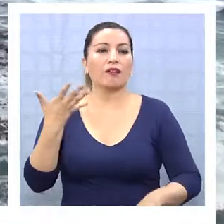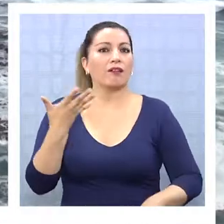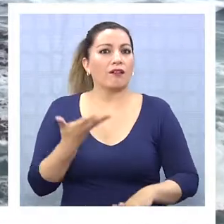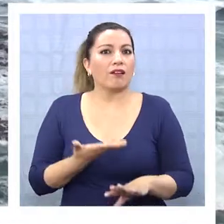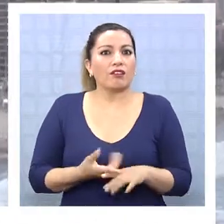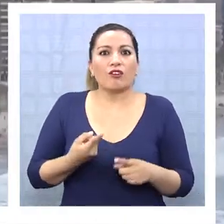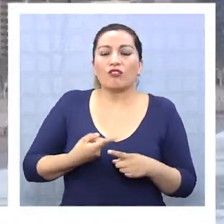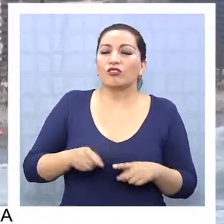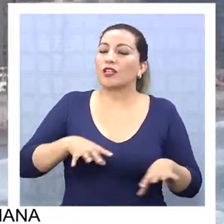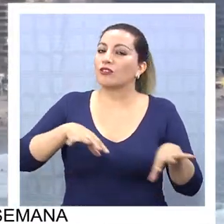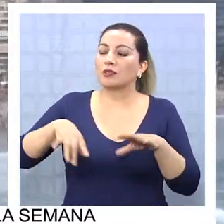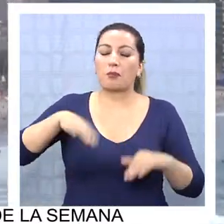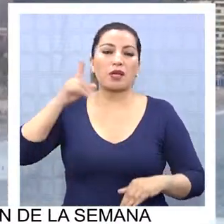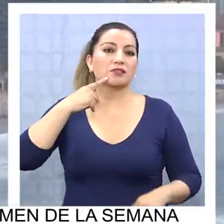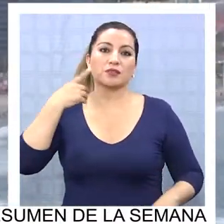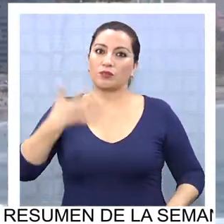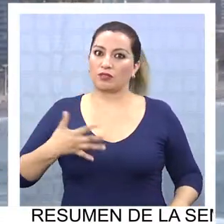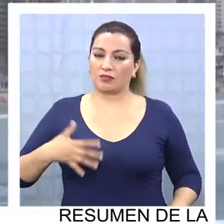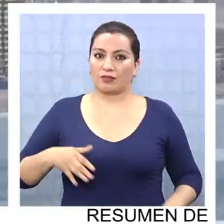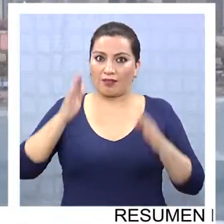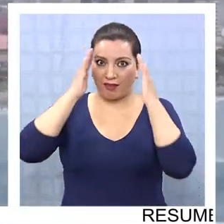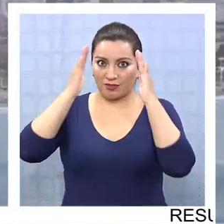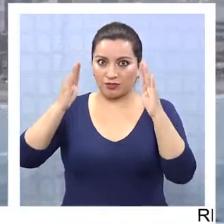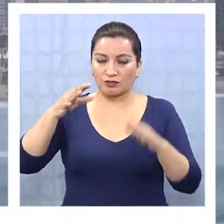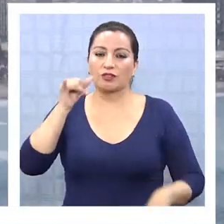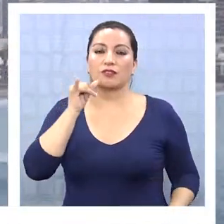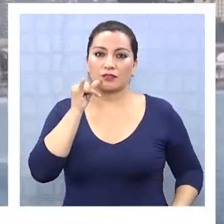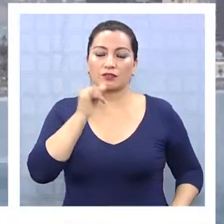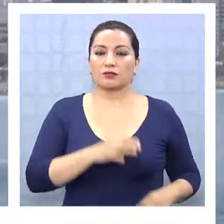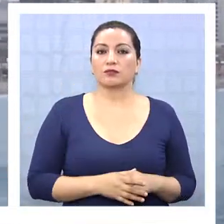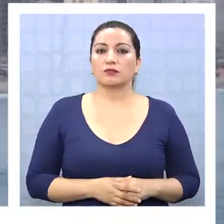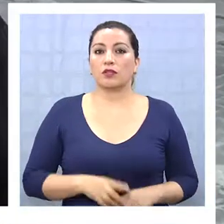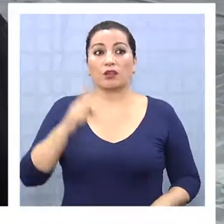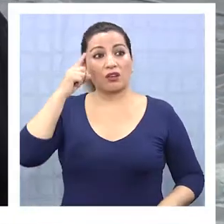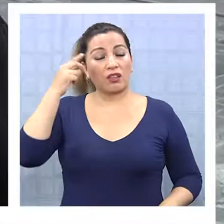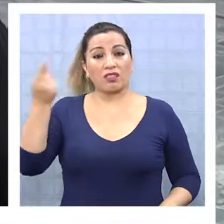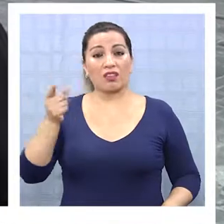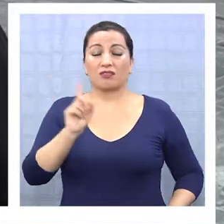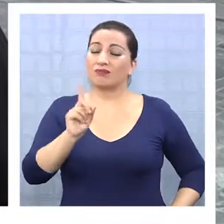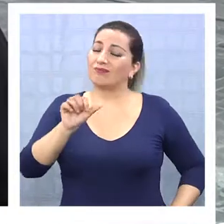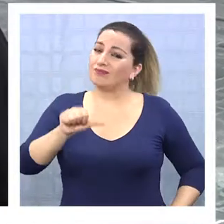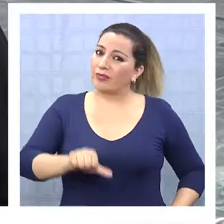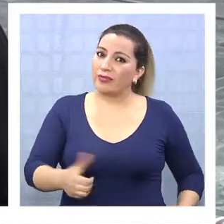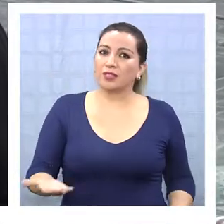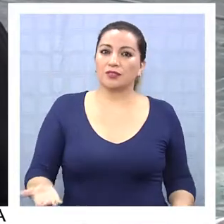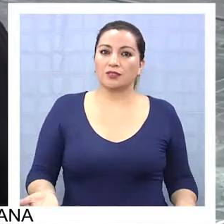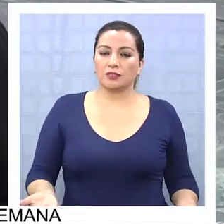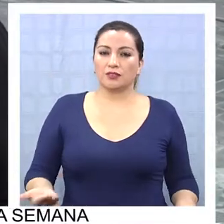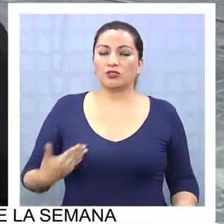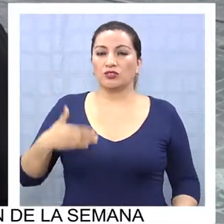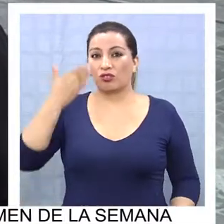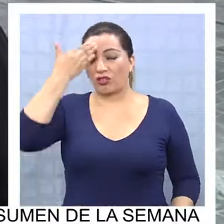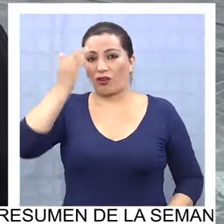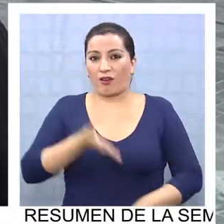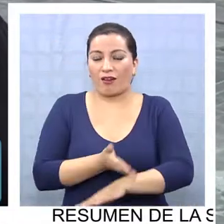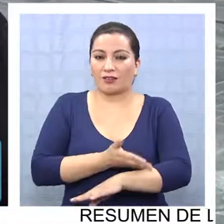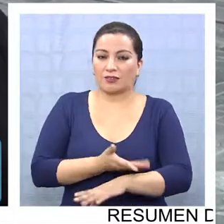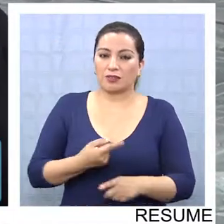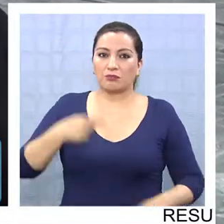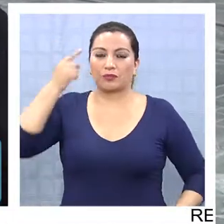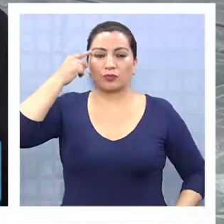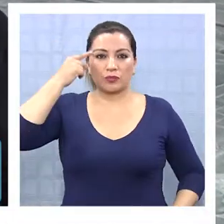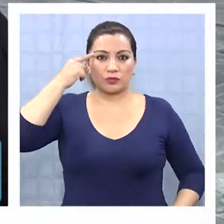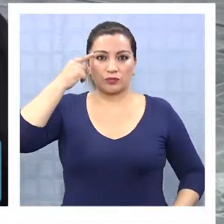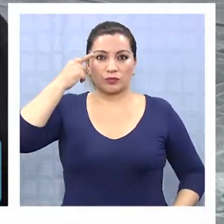existen otras necesidades que atender en la ciudad. La idea no es mala, pero yo creo que antes de